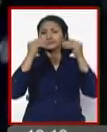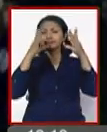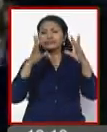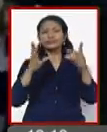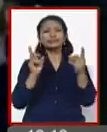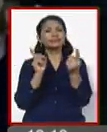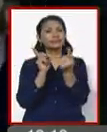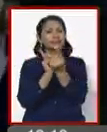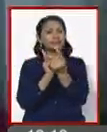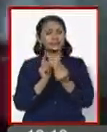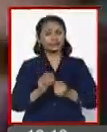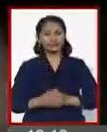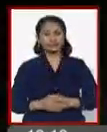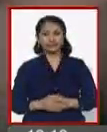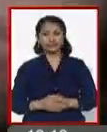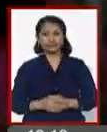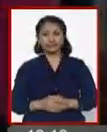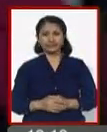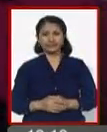¡Maestra! ¡Sera!